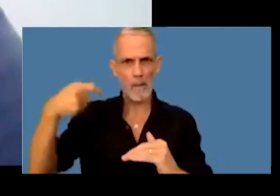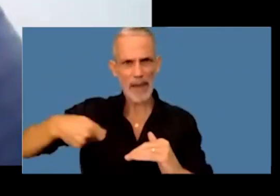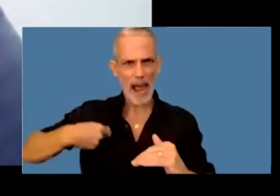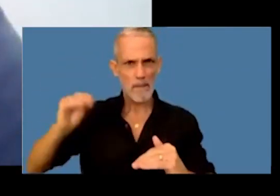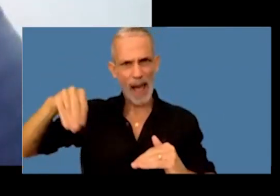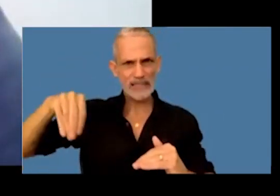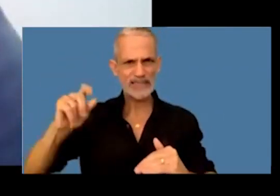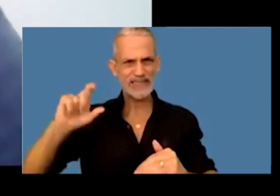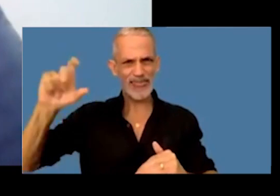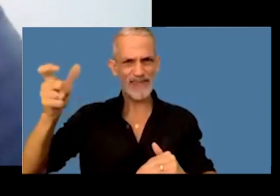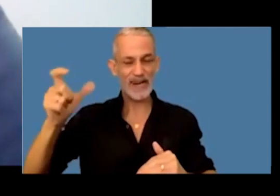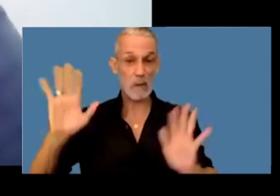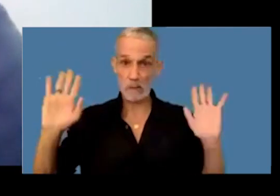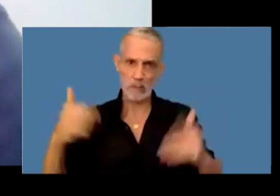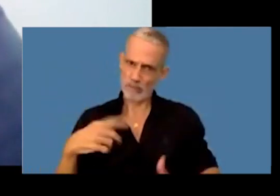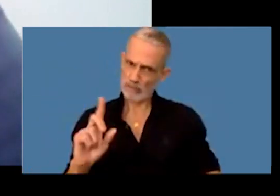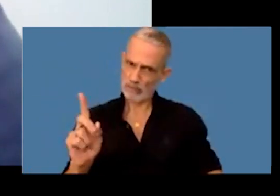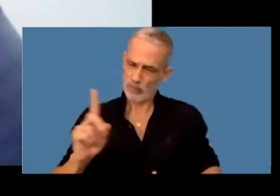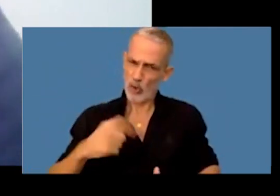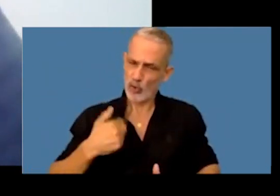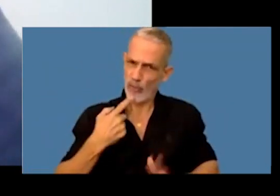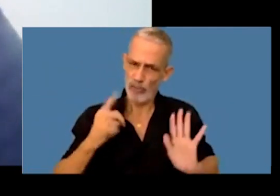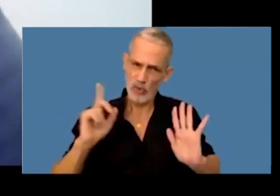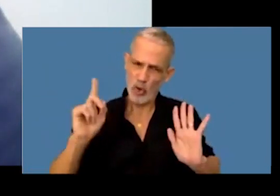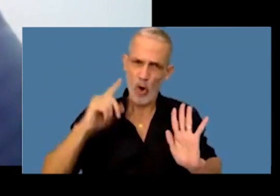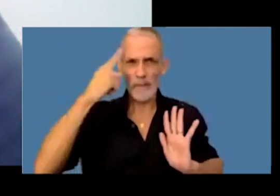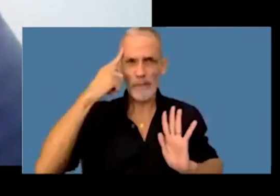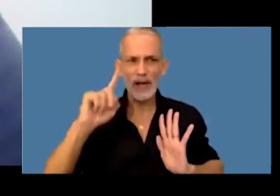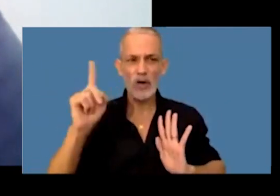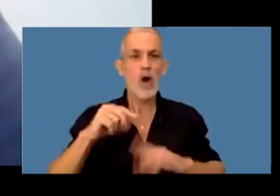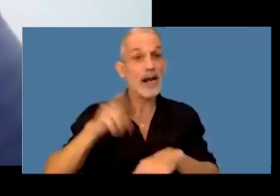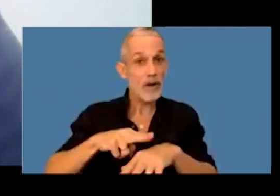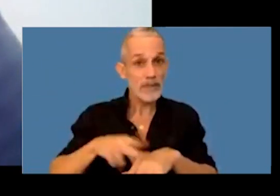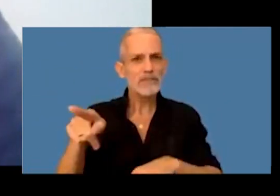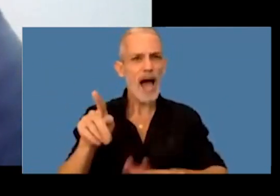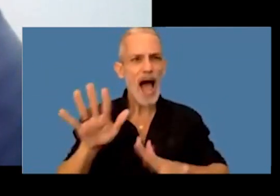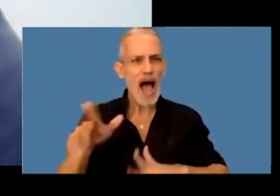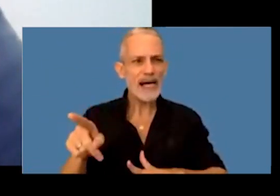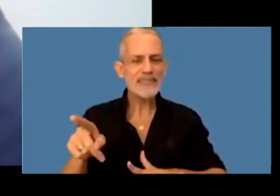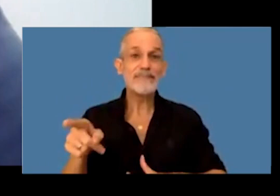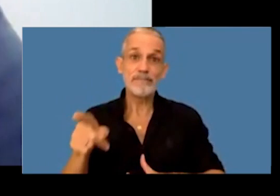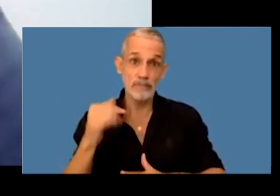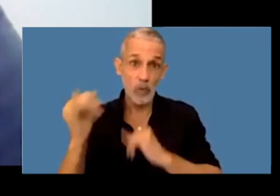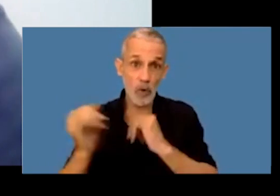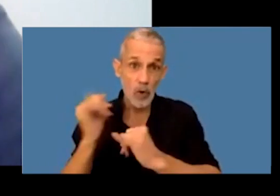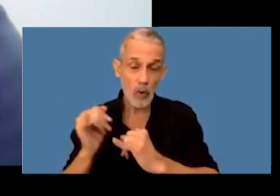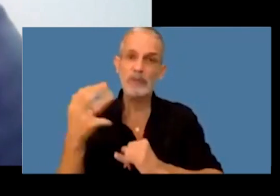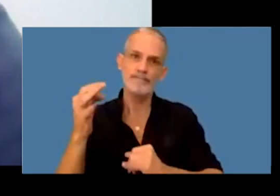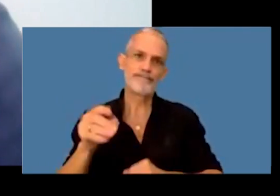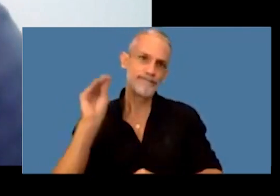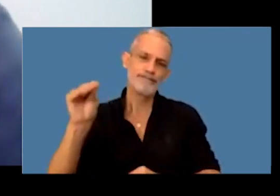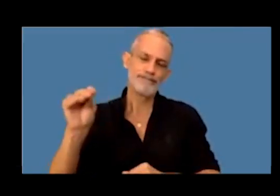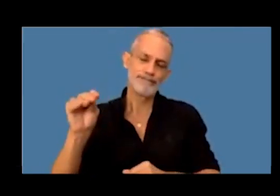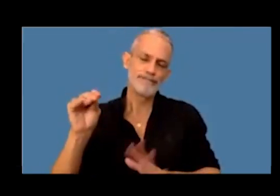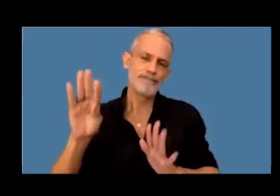La verdad que no debería ocurrir eso, ¿sí? Por lo cual yo recomiendo que en ese caso, como mencionaste, recurran a un amparo. Y